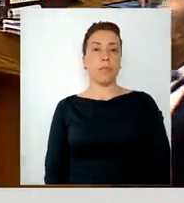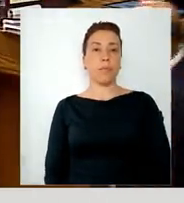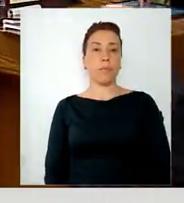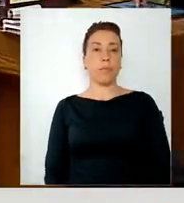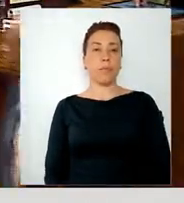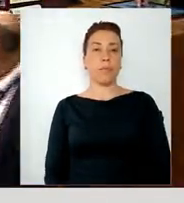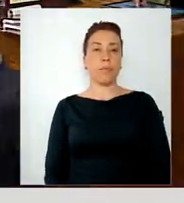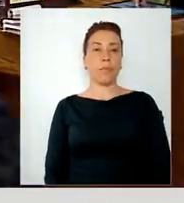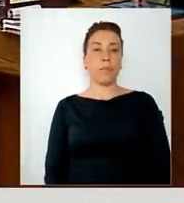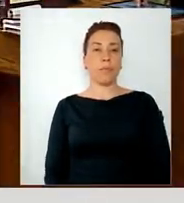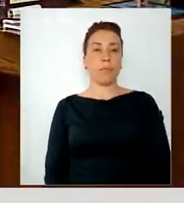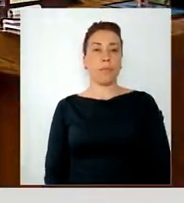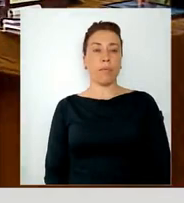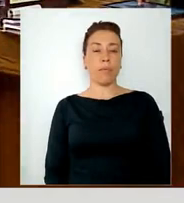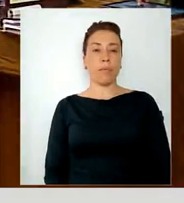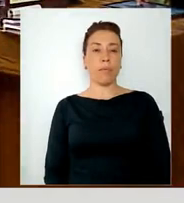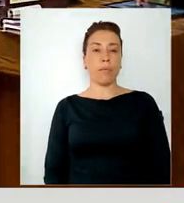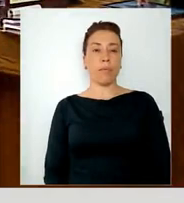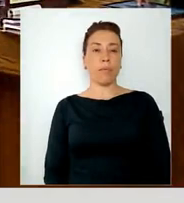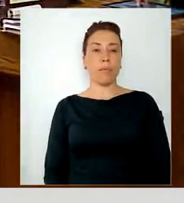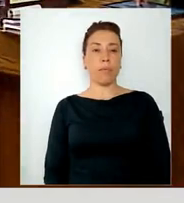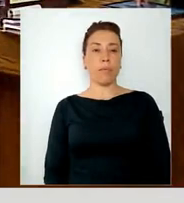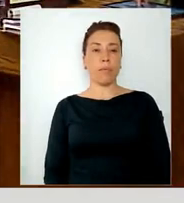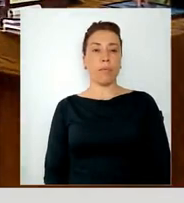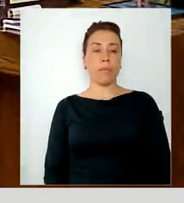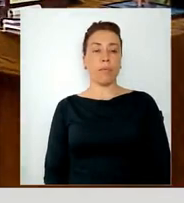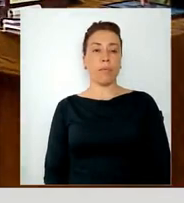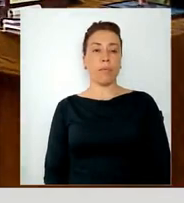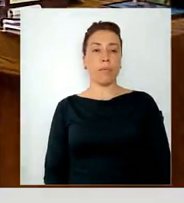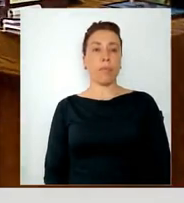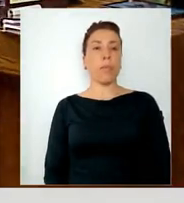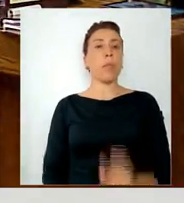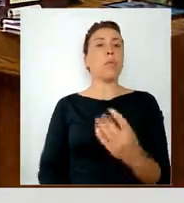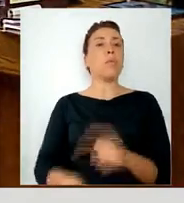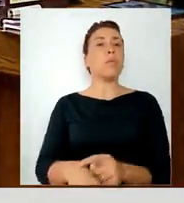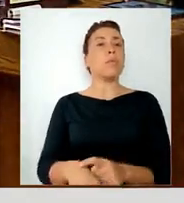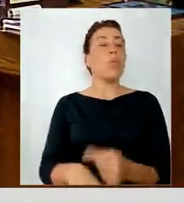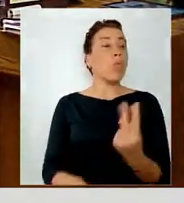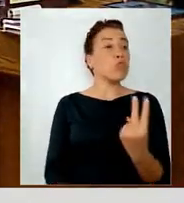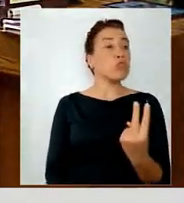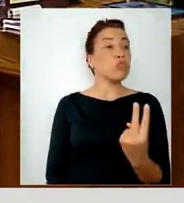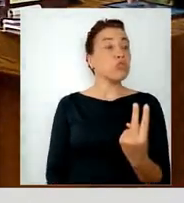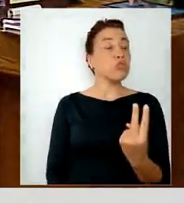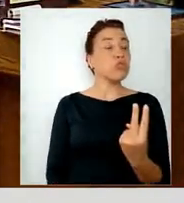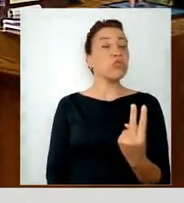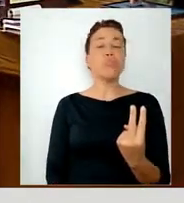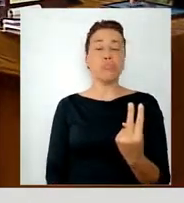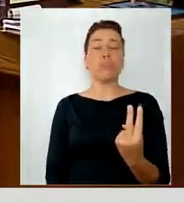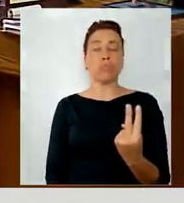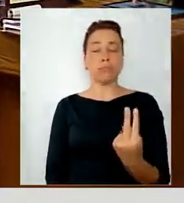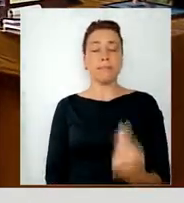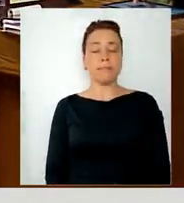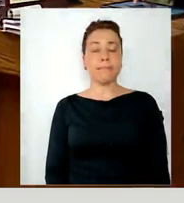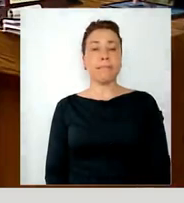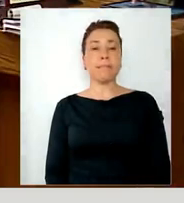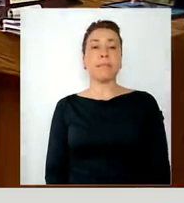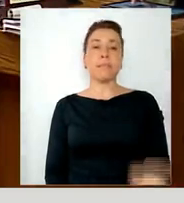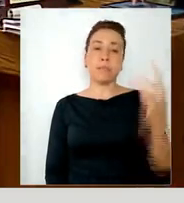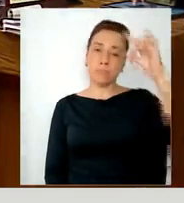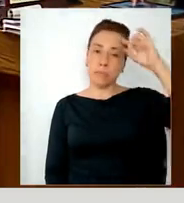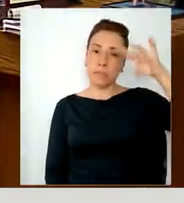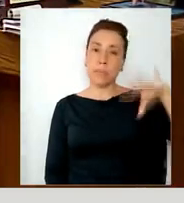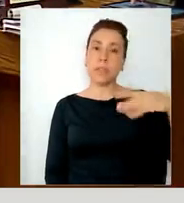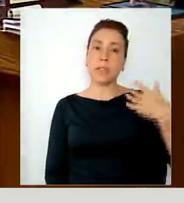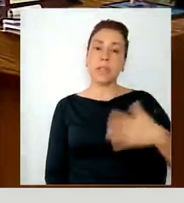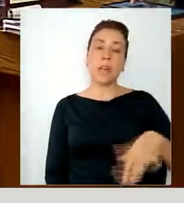cuántos minutos tengo cuánto tengo presidente dos minutos ya presidente usted sabrá que ya han pasado varios días desde